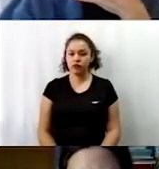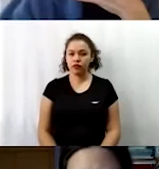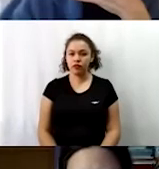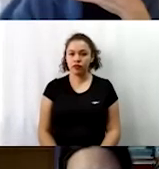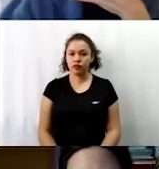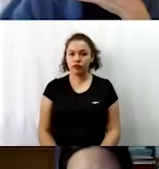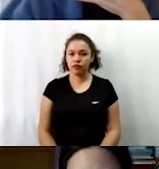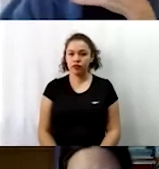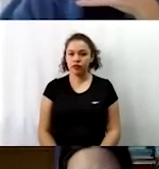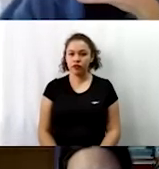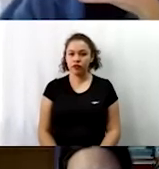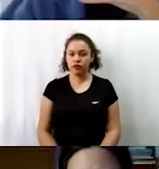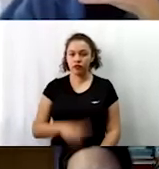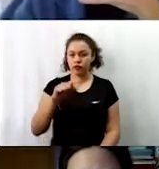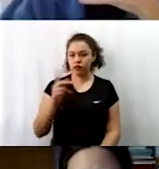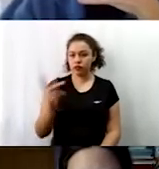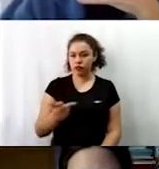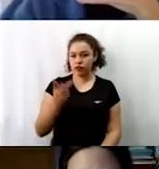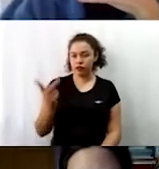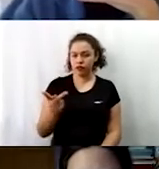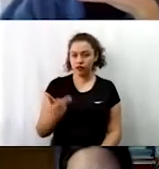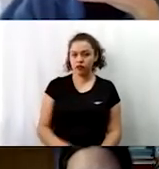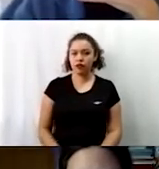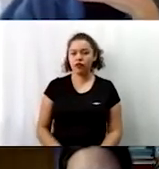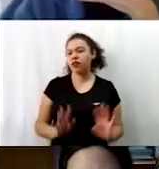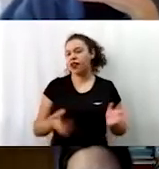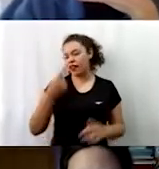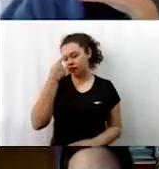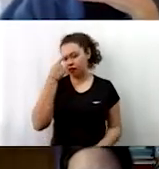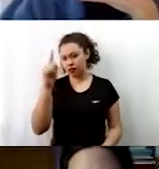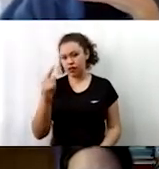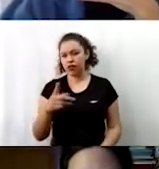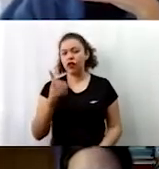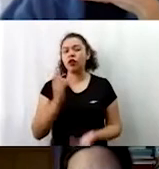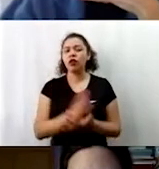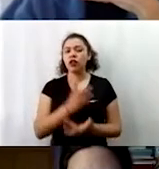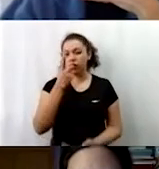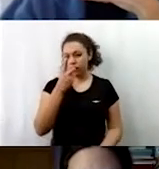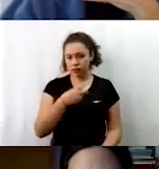Una preguntita, la preguntita está muy sencilla, nada más que nos pongan cuántas